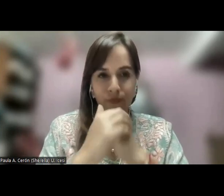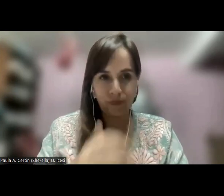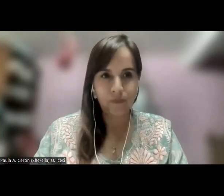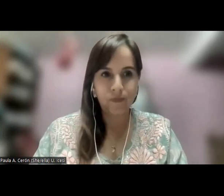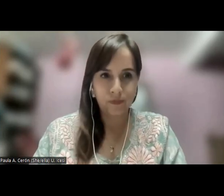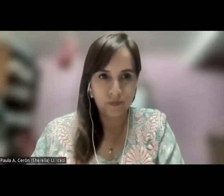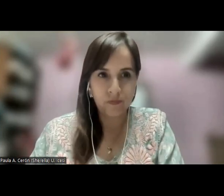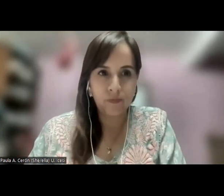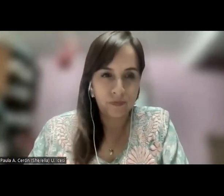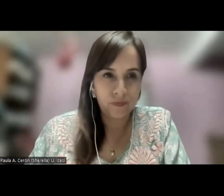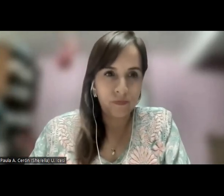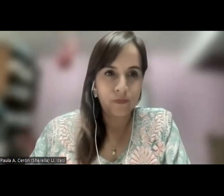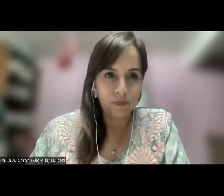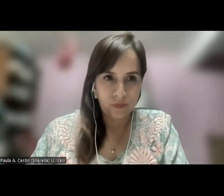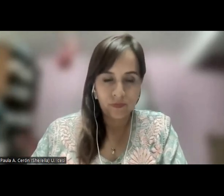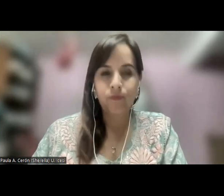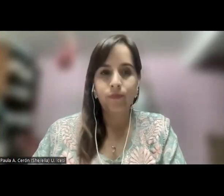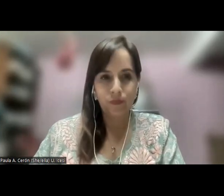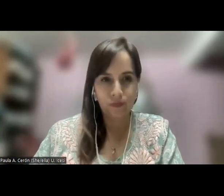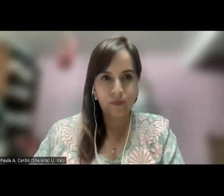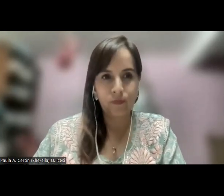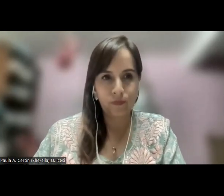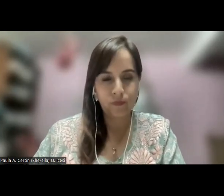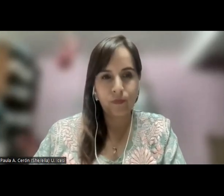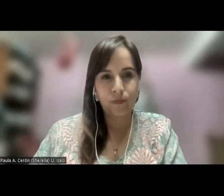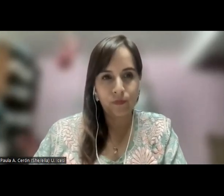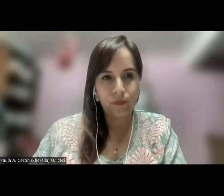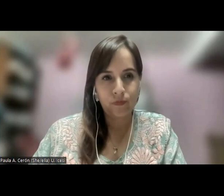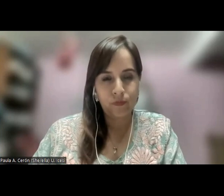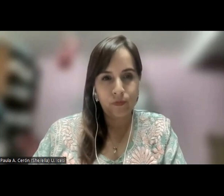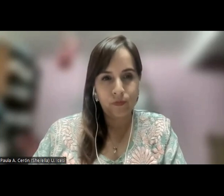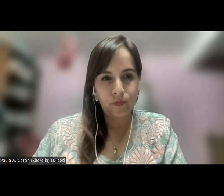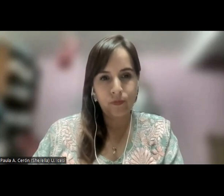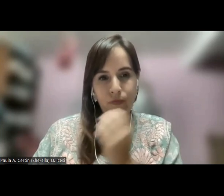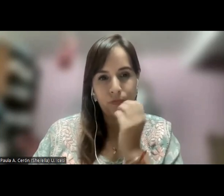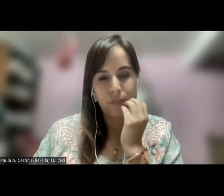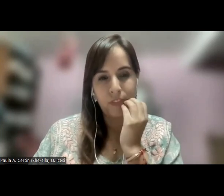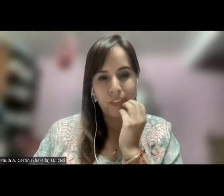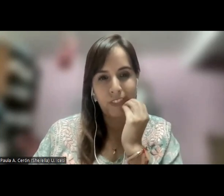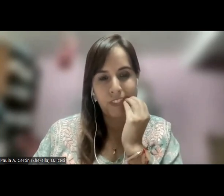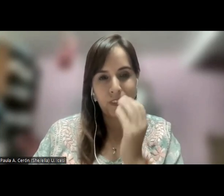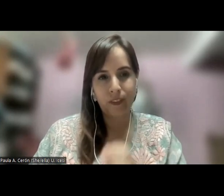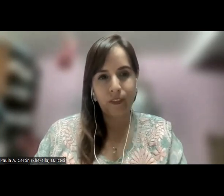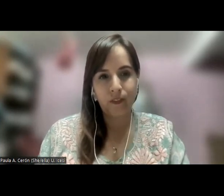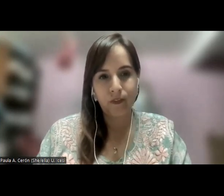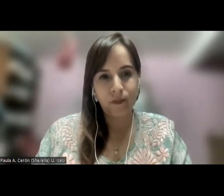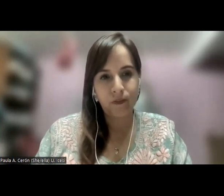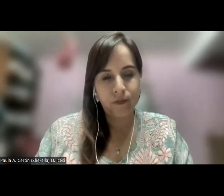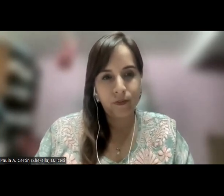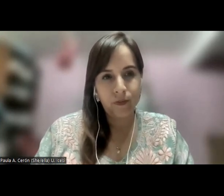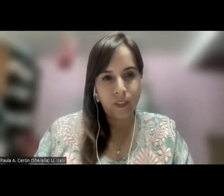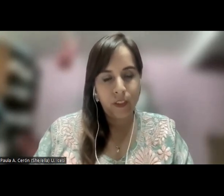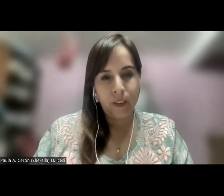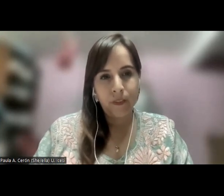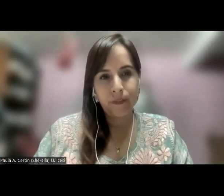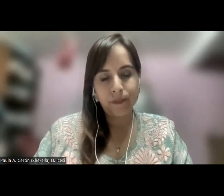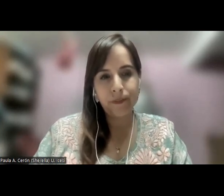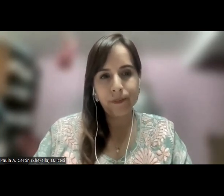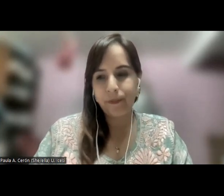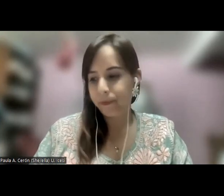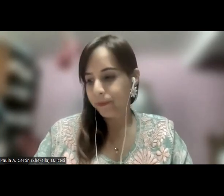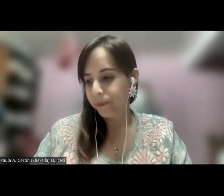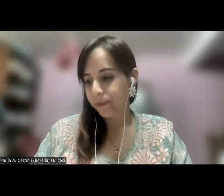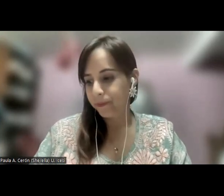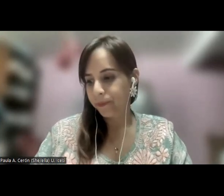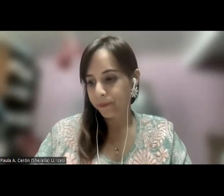permite una política de Cuidado real una política de cuidado eh debe pensar